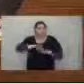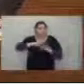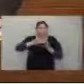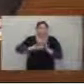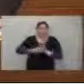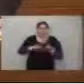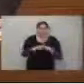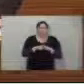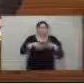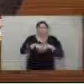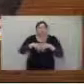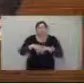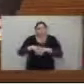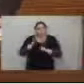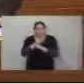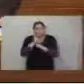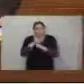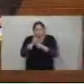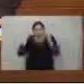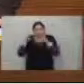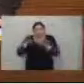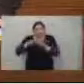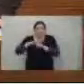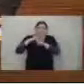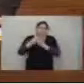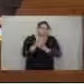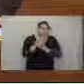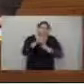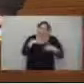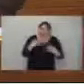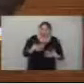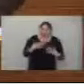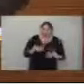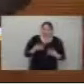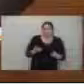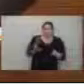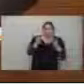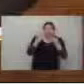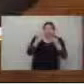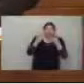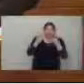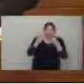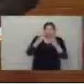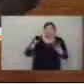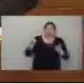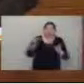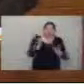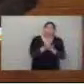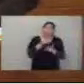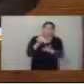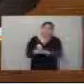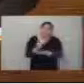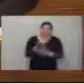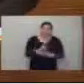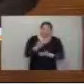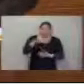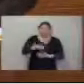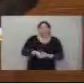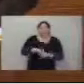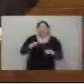y primaria a la situación actual de matrícula de alumnado en los distintos concejos asturianos y a las previsiones de escolarización a corto